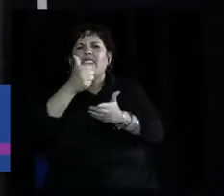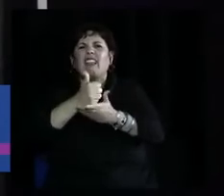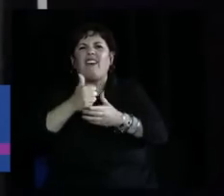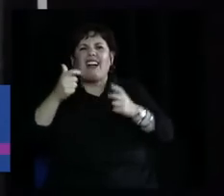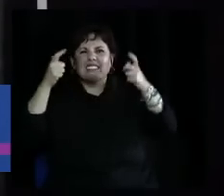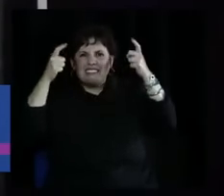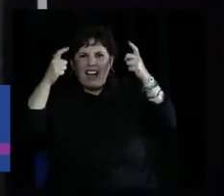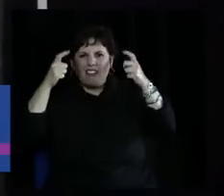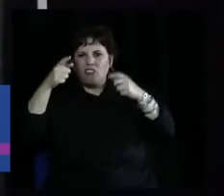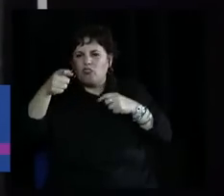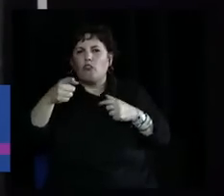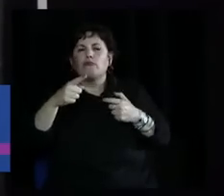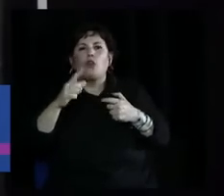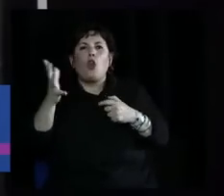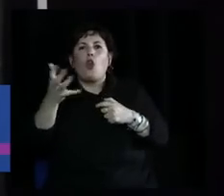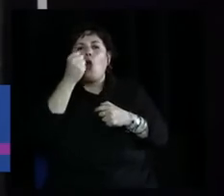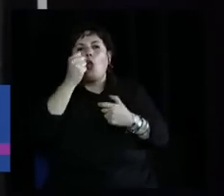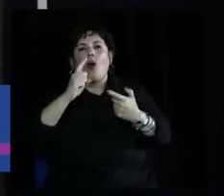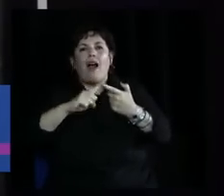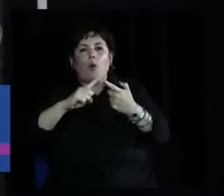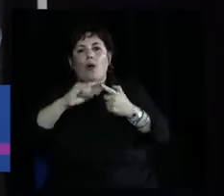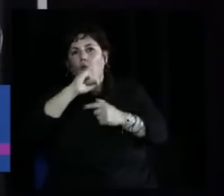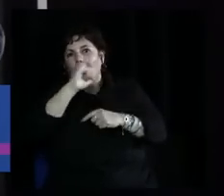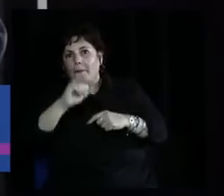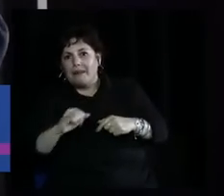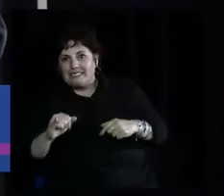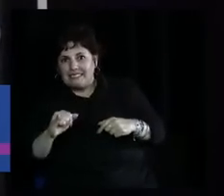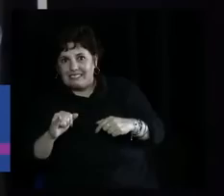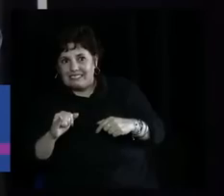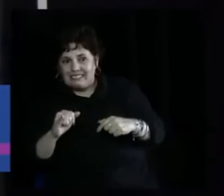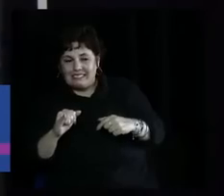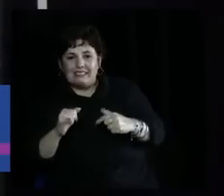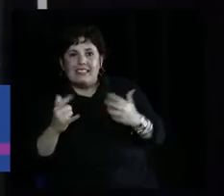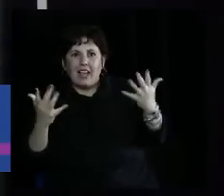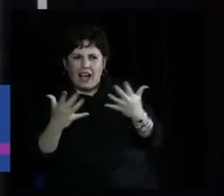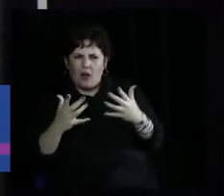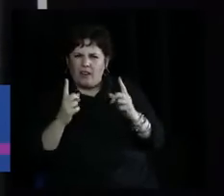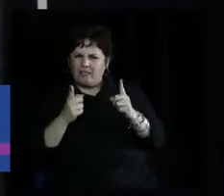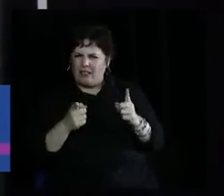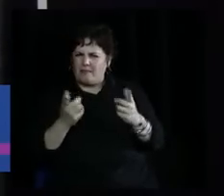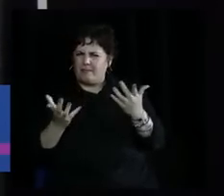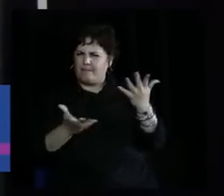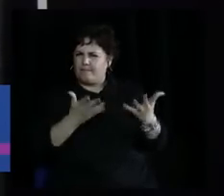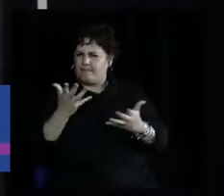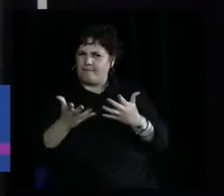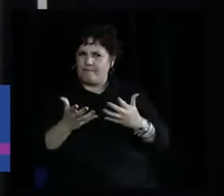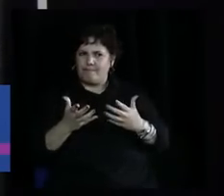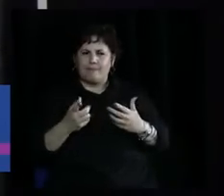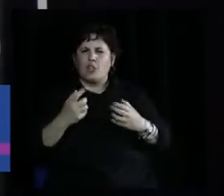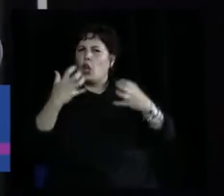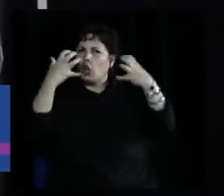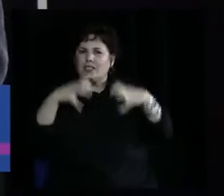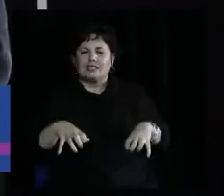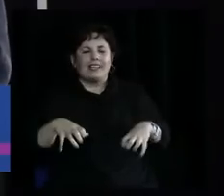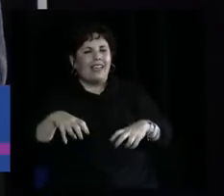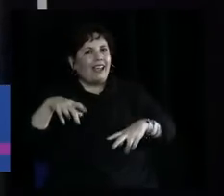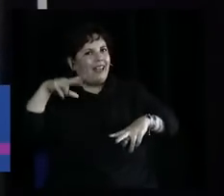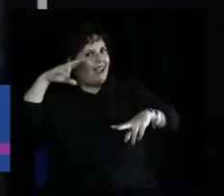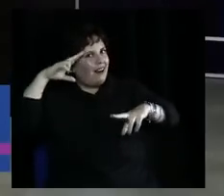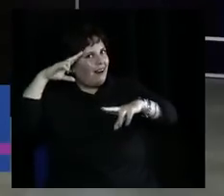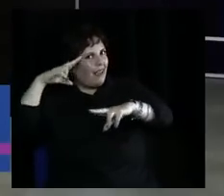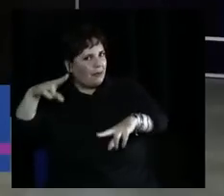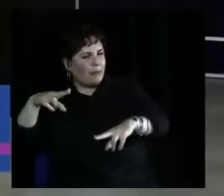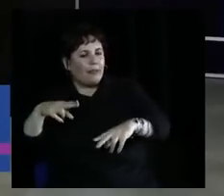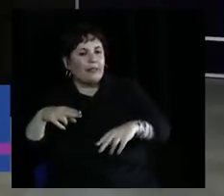el acuerdo de paz, que ahora es el que en definitiva también está de trasfondo aquí, porque es lo que no se quiere respetar, en definitiva. Sí,